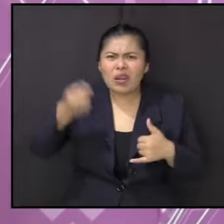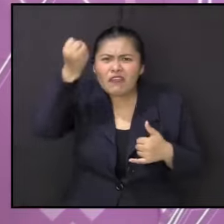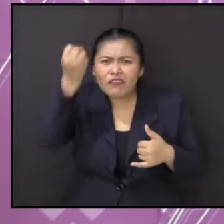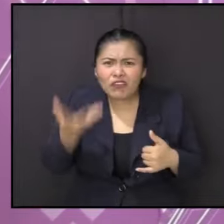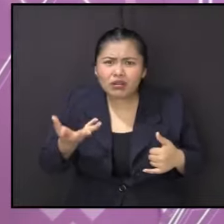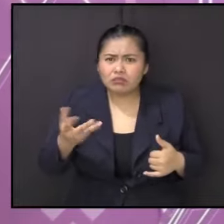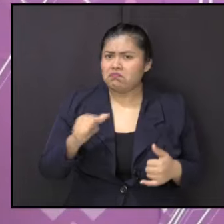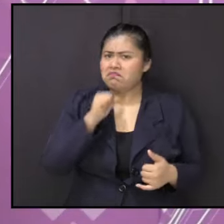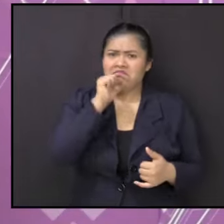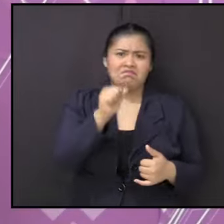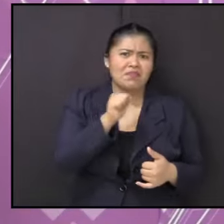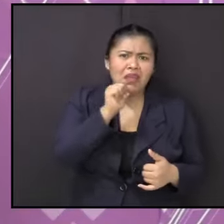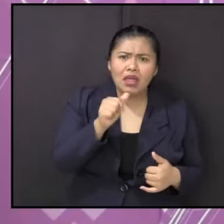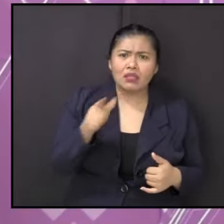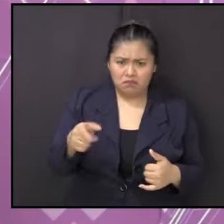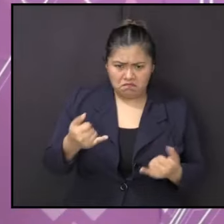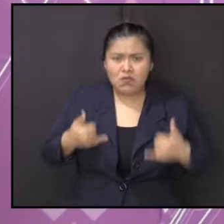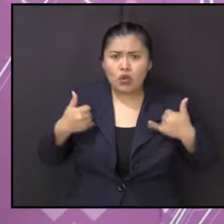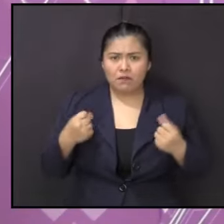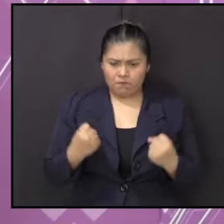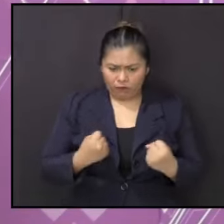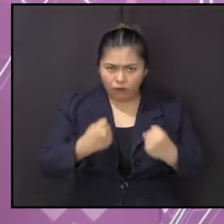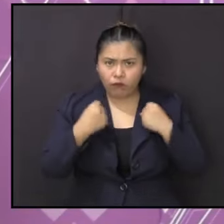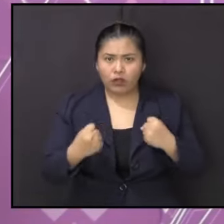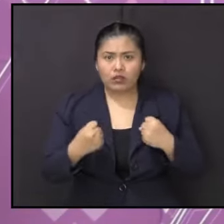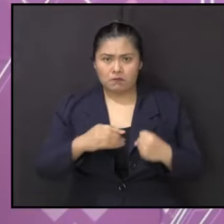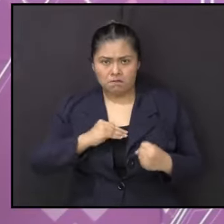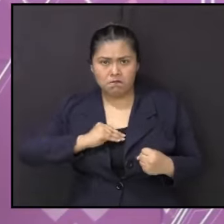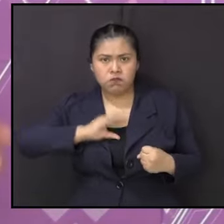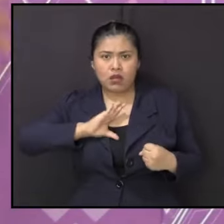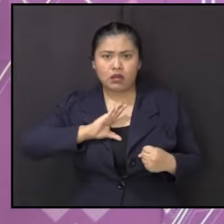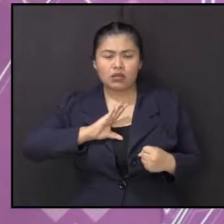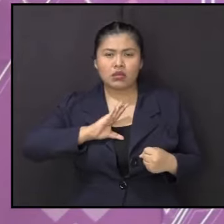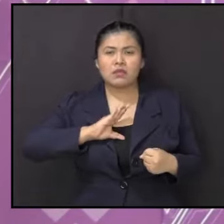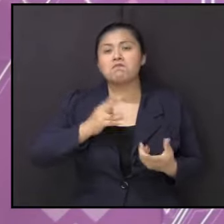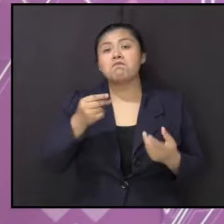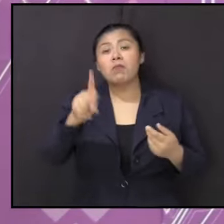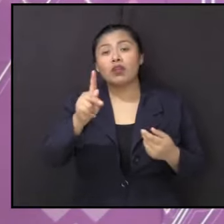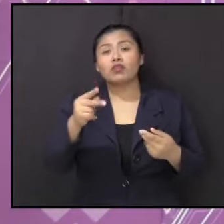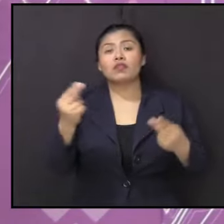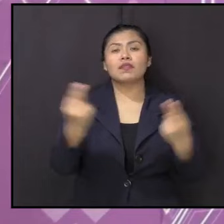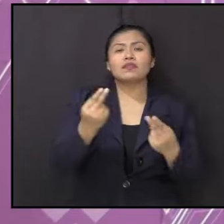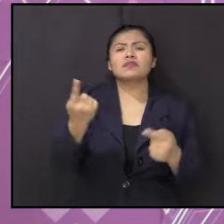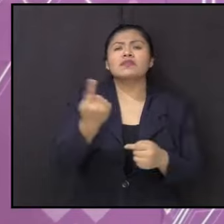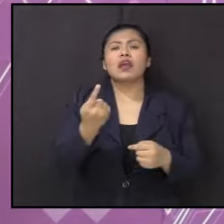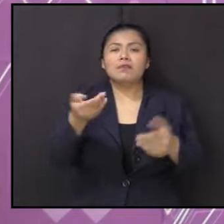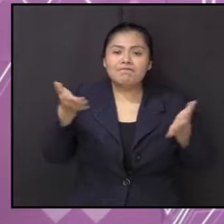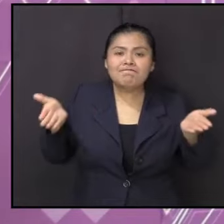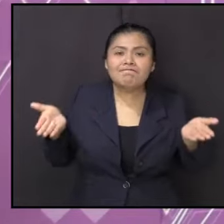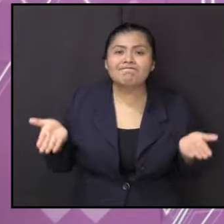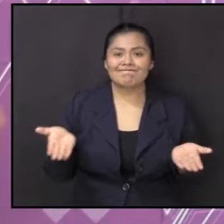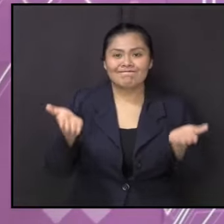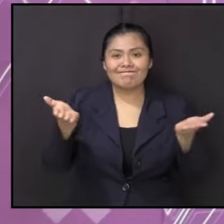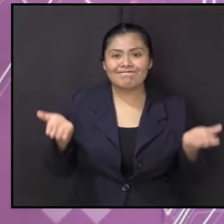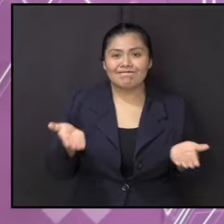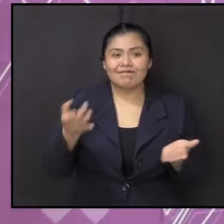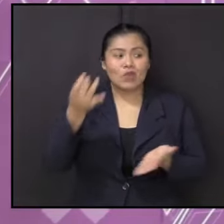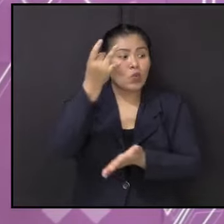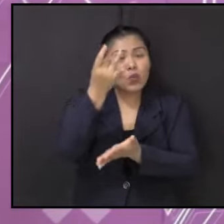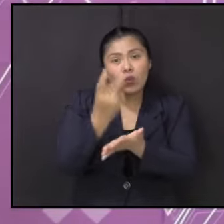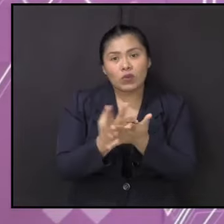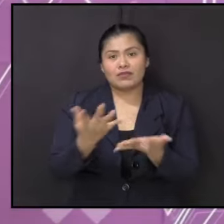No, los jóvenes traen fuerza, fortaleza y necesitan solamente algo, un empujón, una ayuda, una mano amiga, y creo